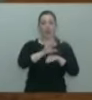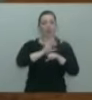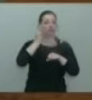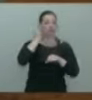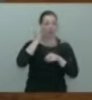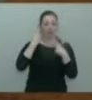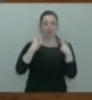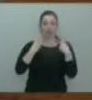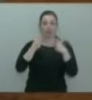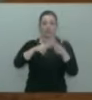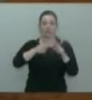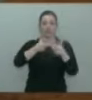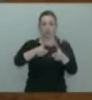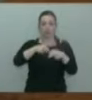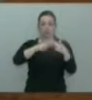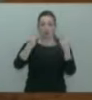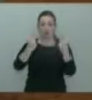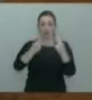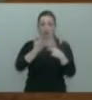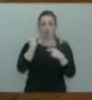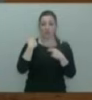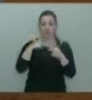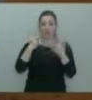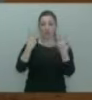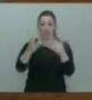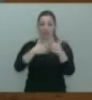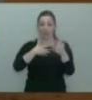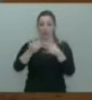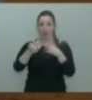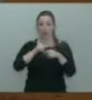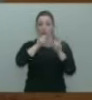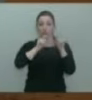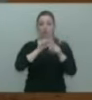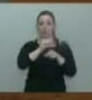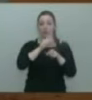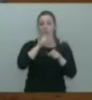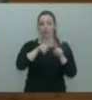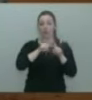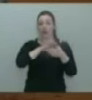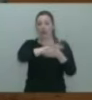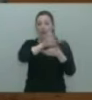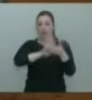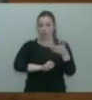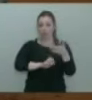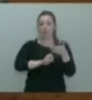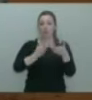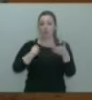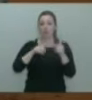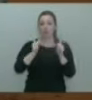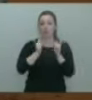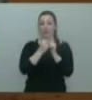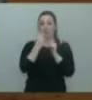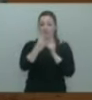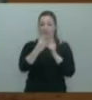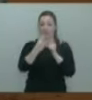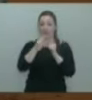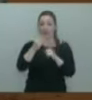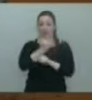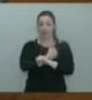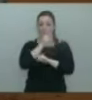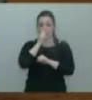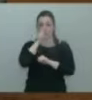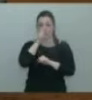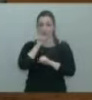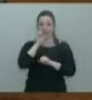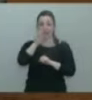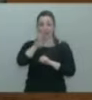pasado 7 de marzo. Una interpelación que venía motivada por el informe de 23 de diciembre de 2013 de la